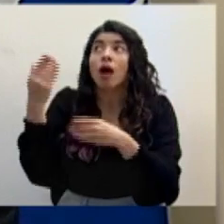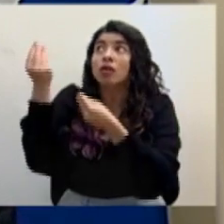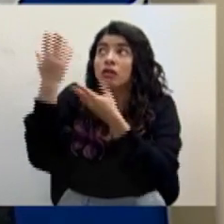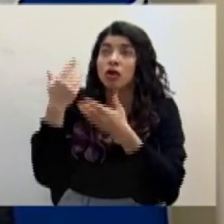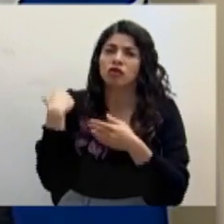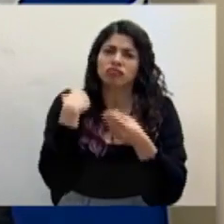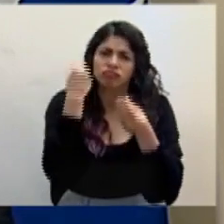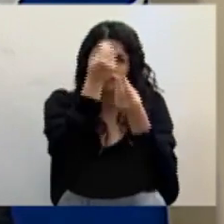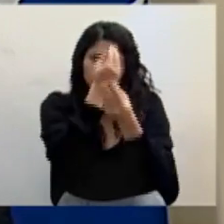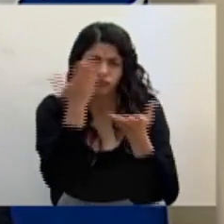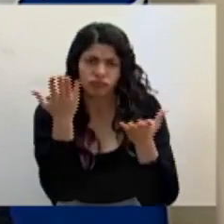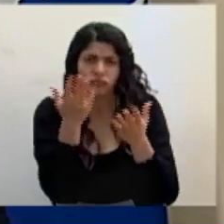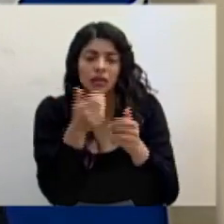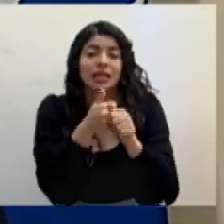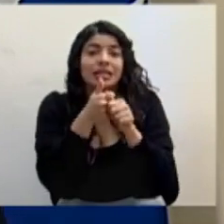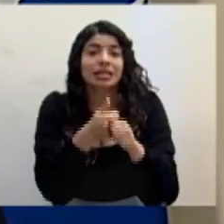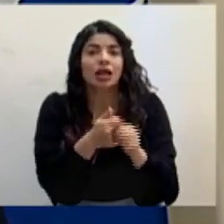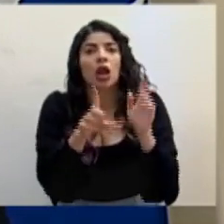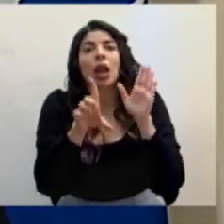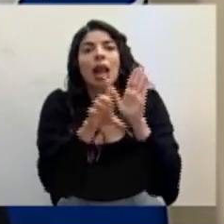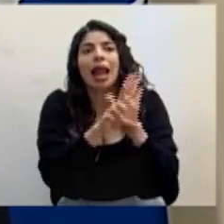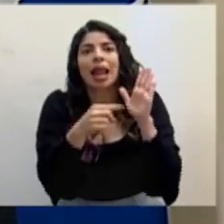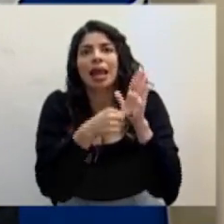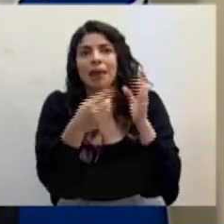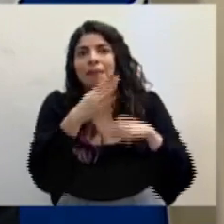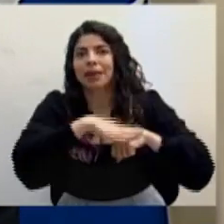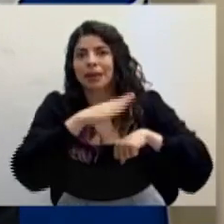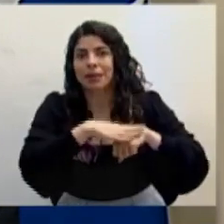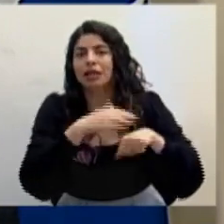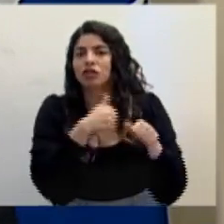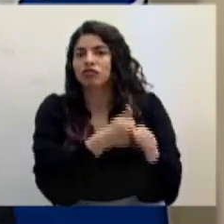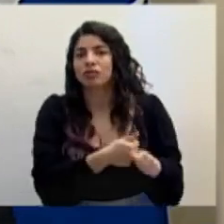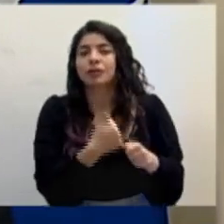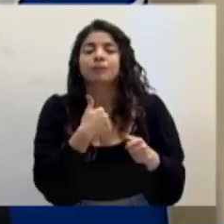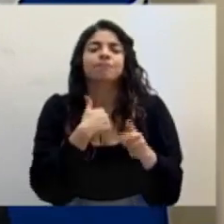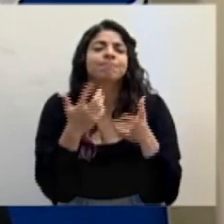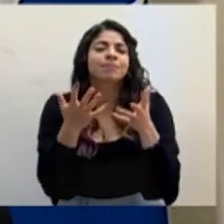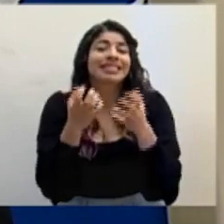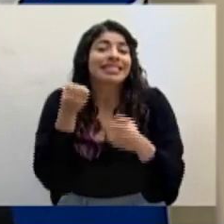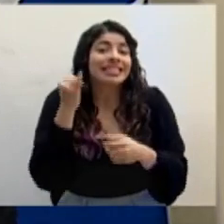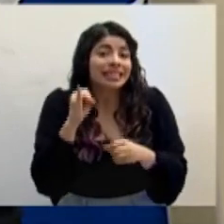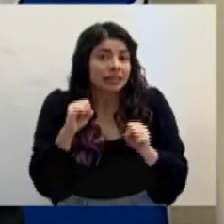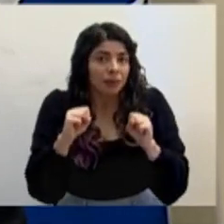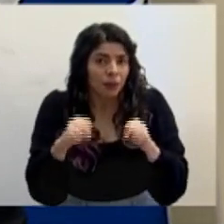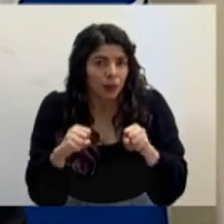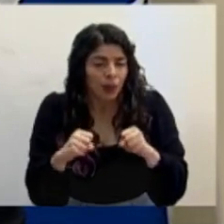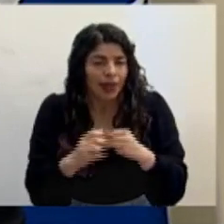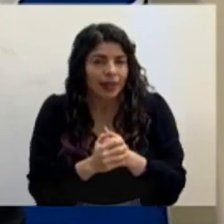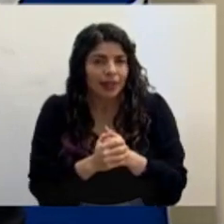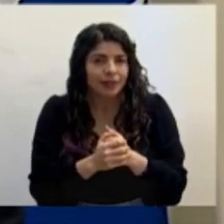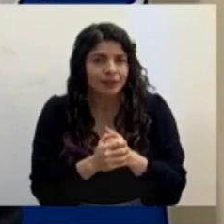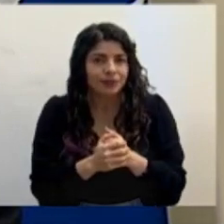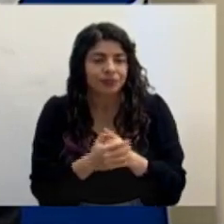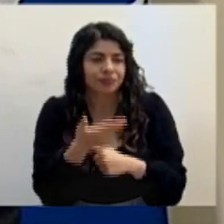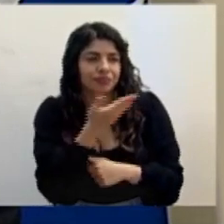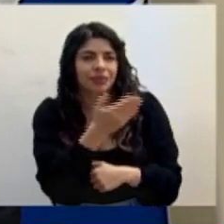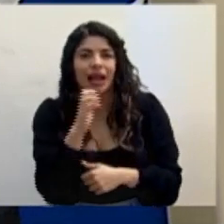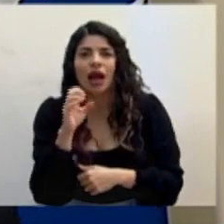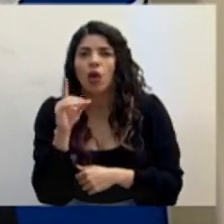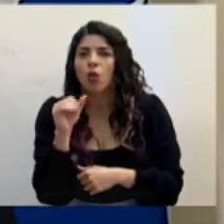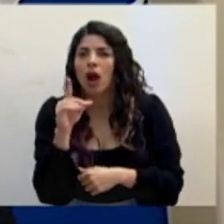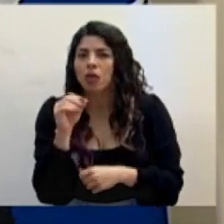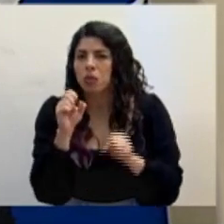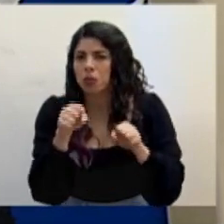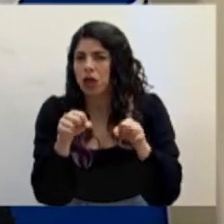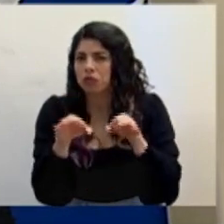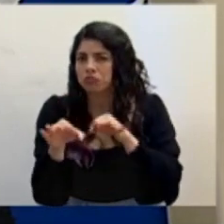los términos que establece y que jurídicamente proceda. Yo quisiera, si es posible, que don Eduardo pueda